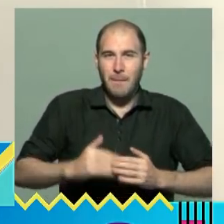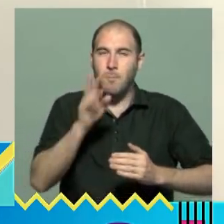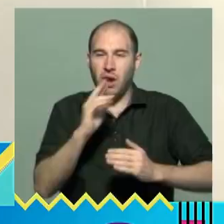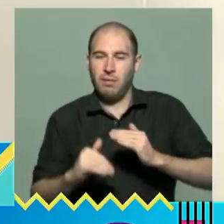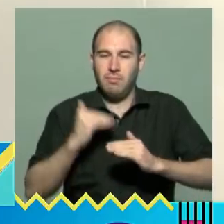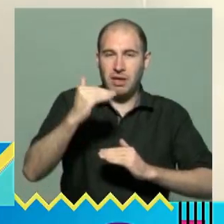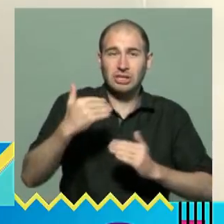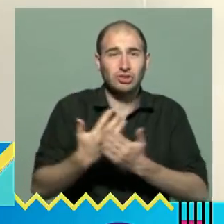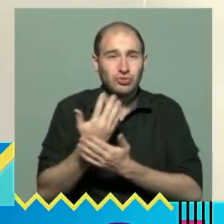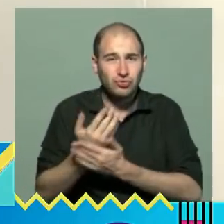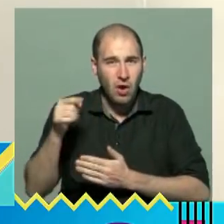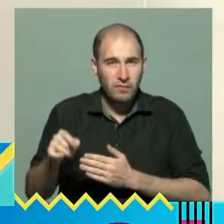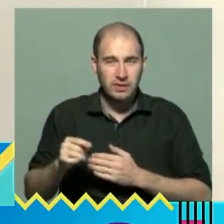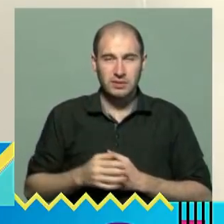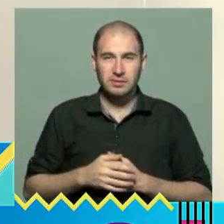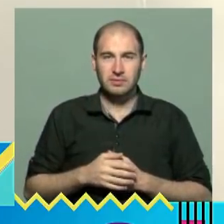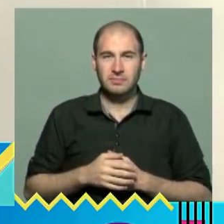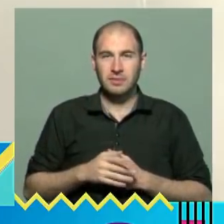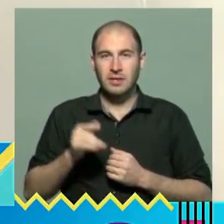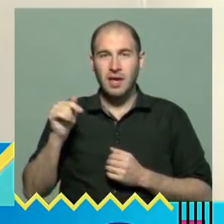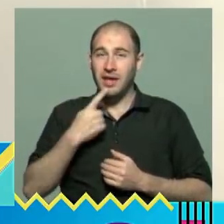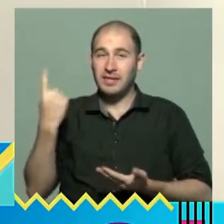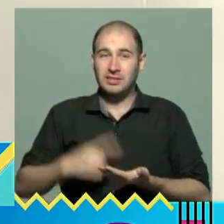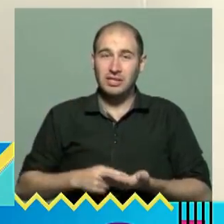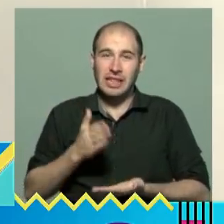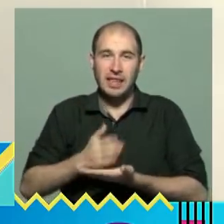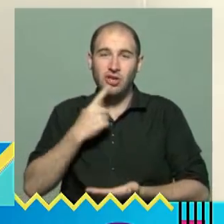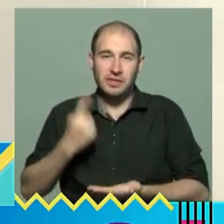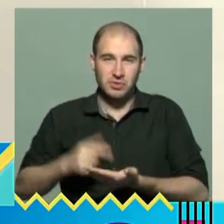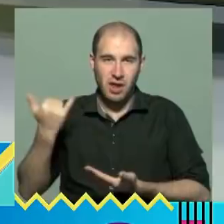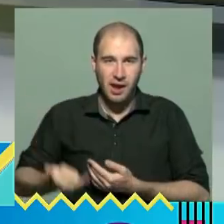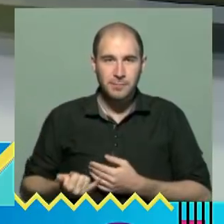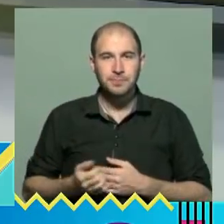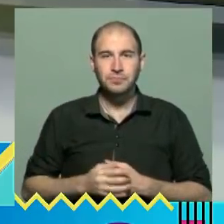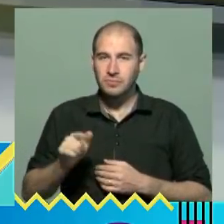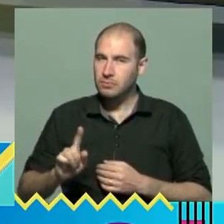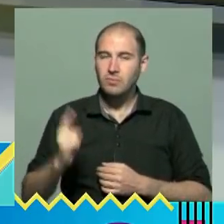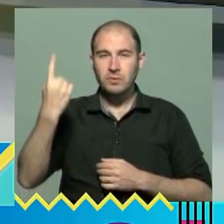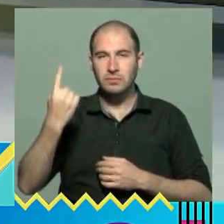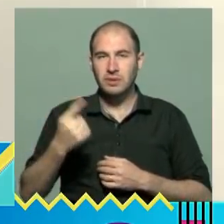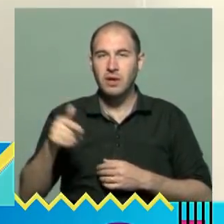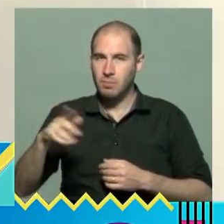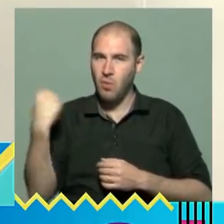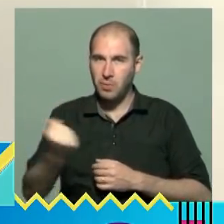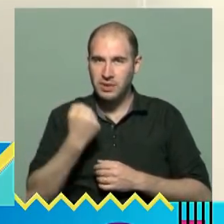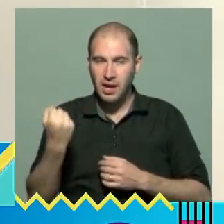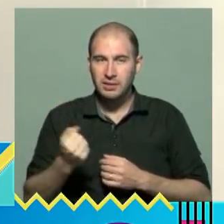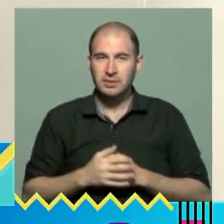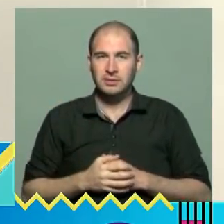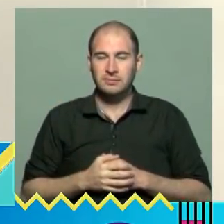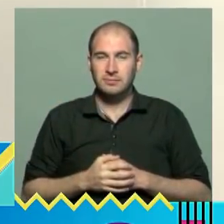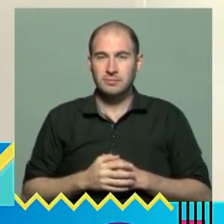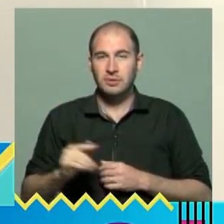mujer que padece y que sufre y que, digamos, tiene derecho a decidir, que creo que es lo primordial y es lo esencial por lo que se tiene